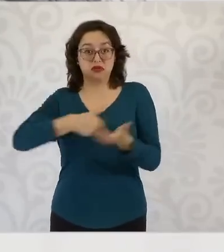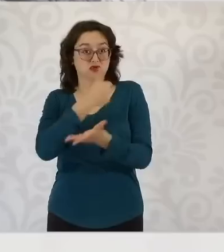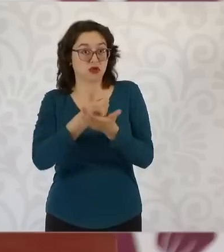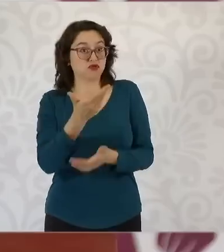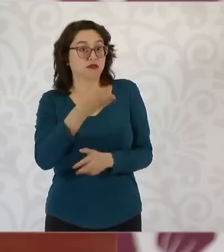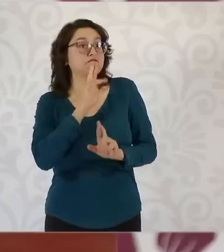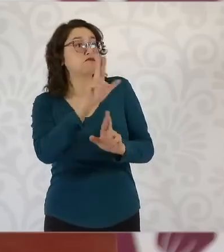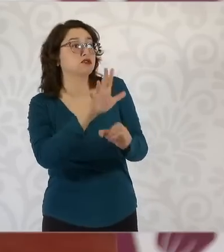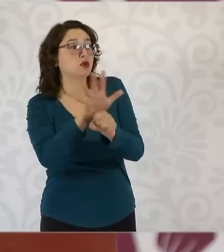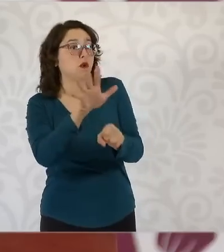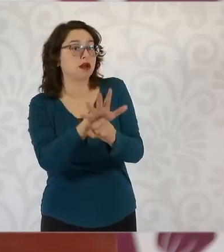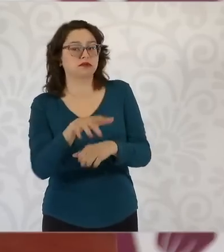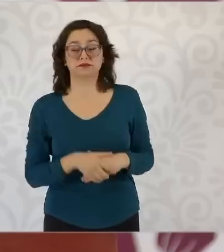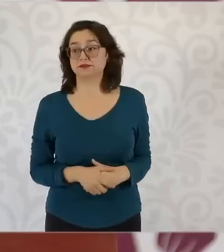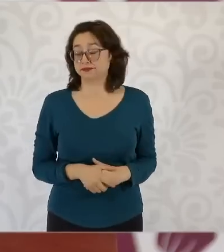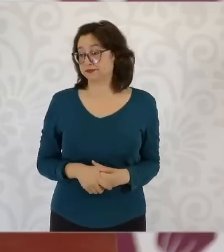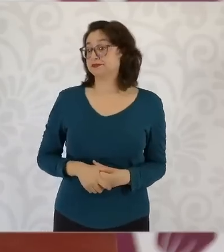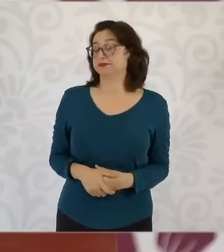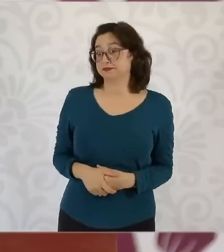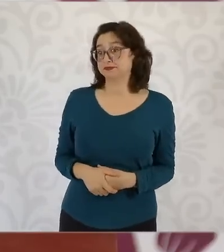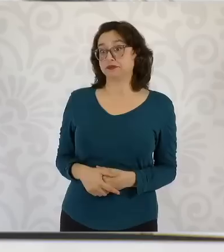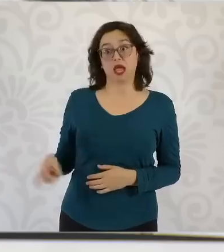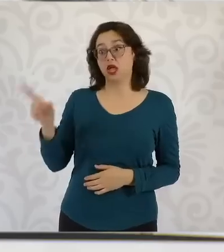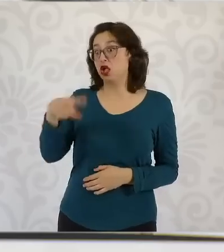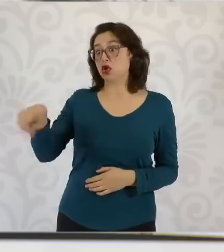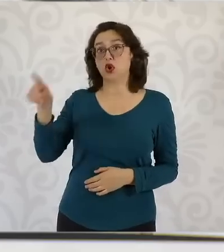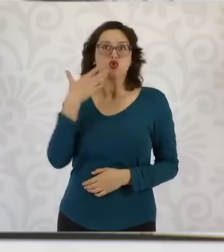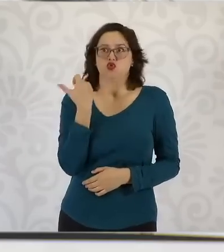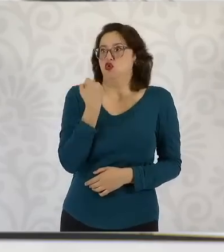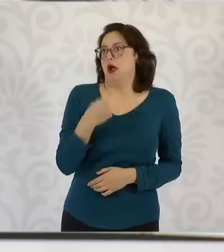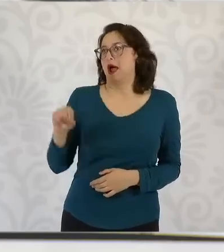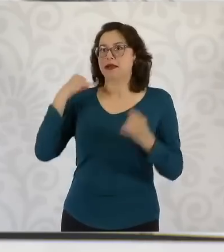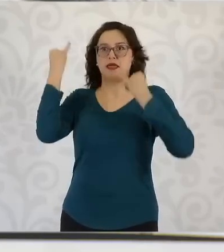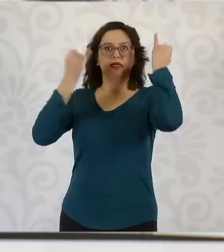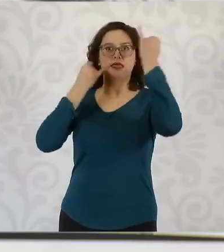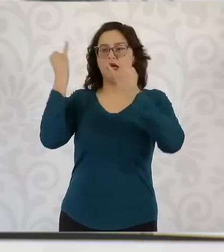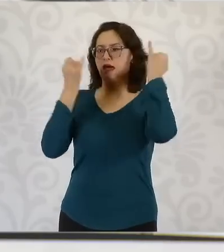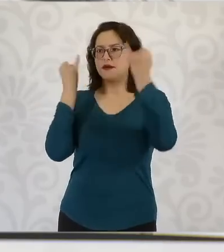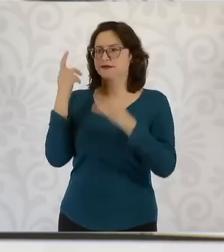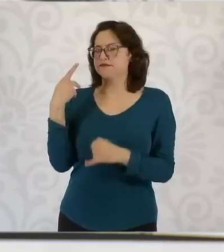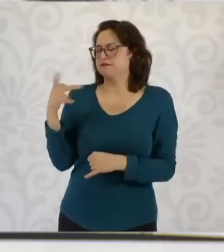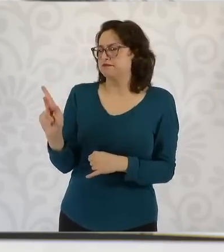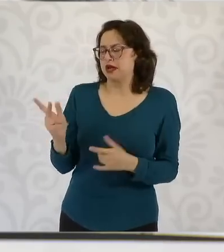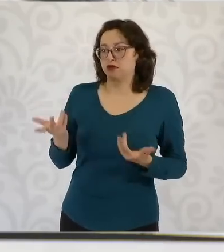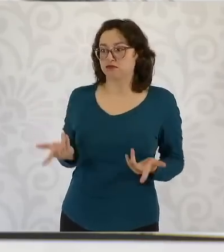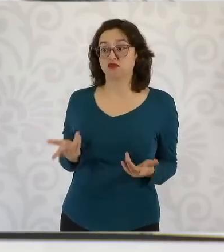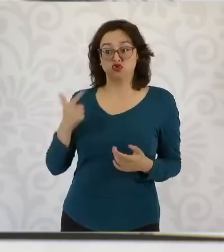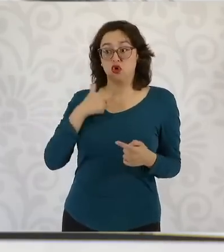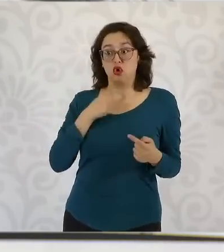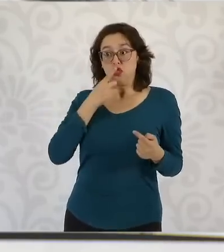¿Qué información tiene para poder decir eso? Yo no estoy ni negándolo ni